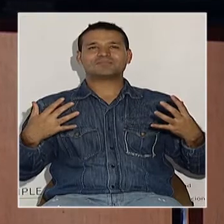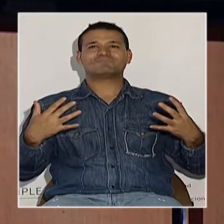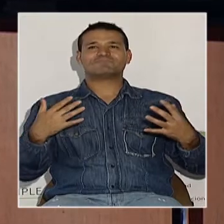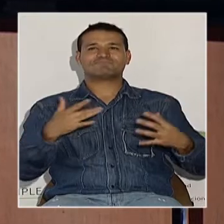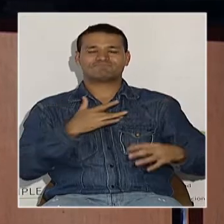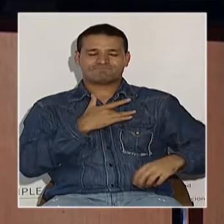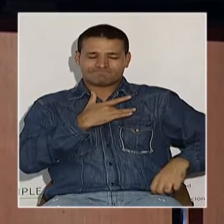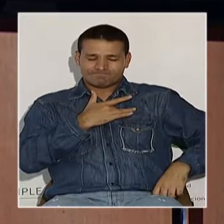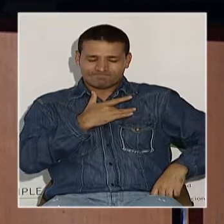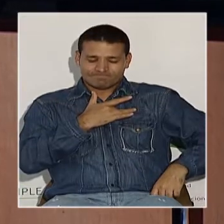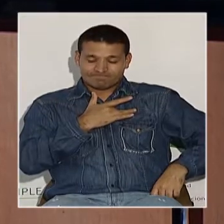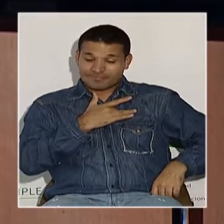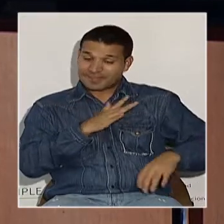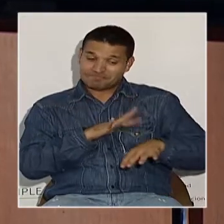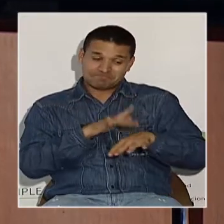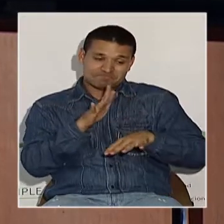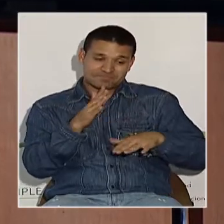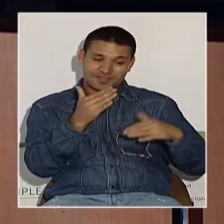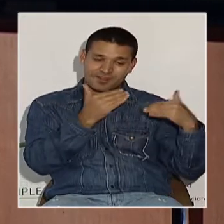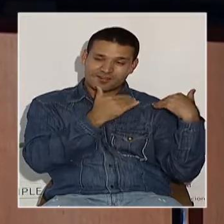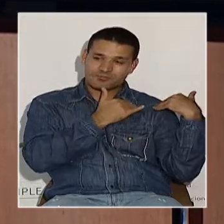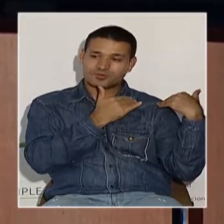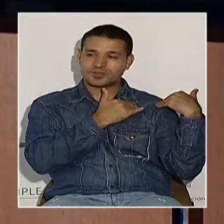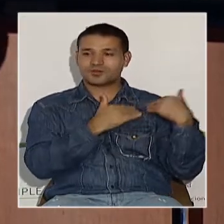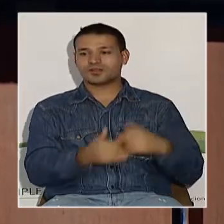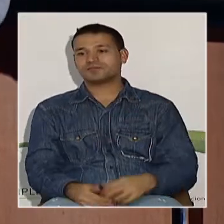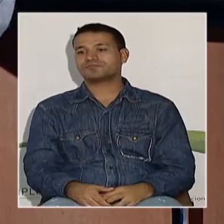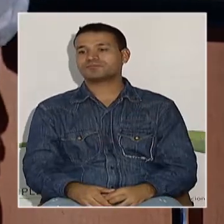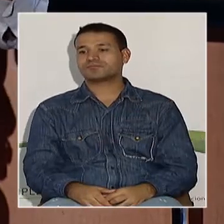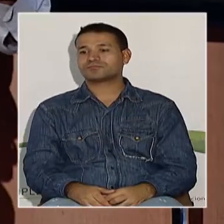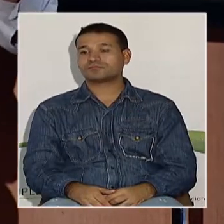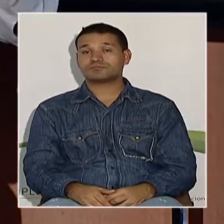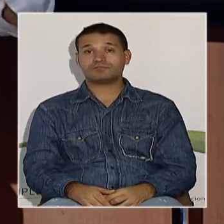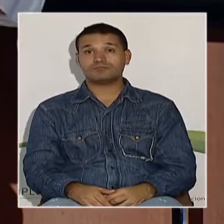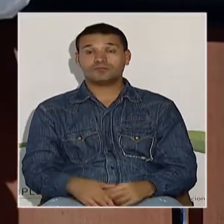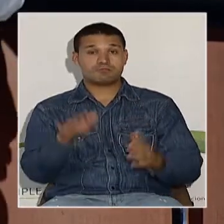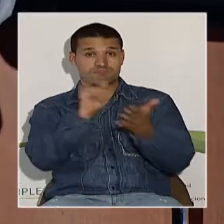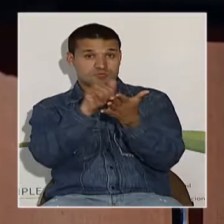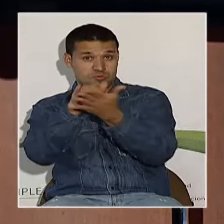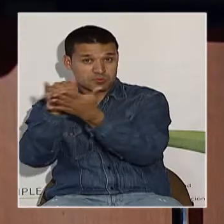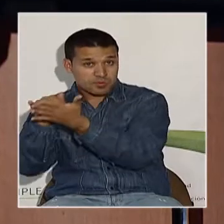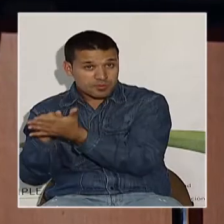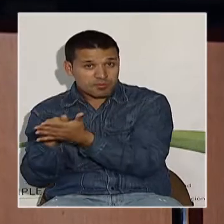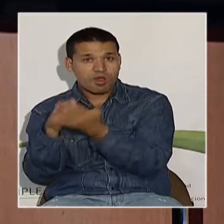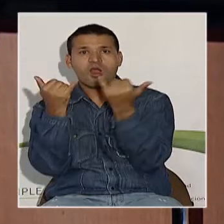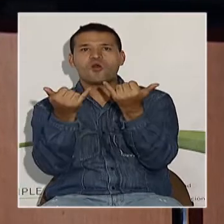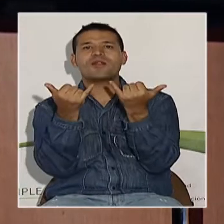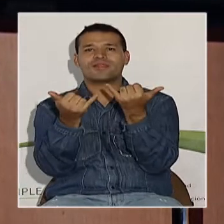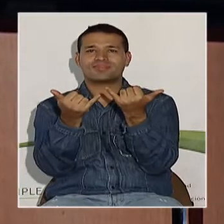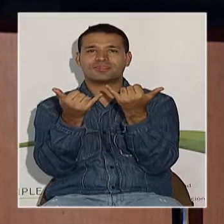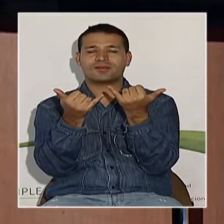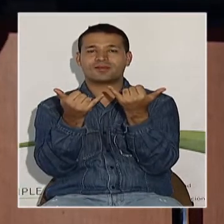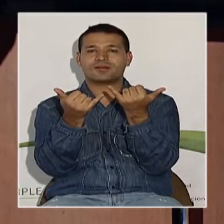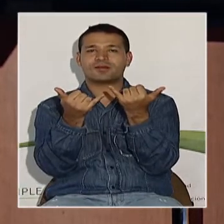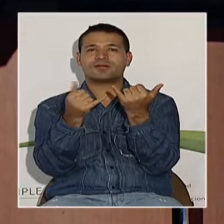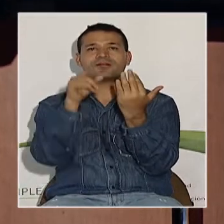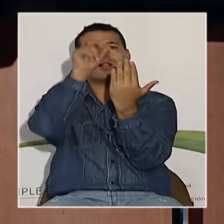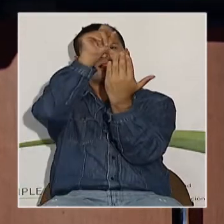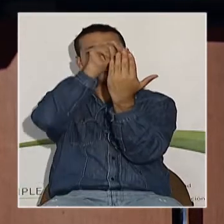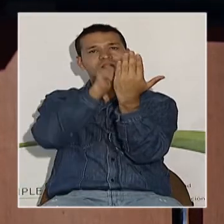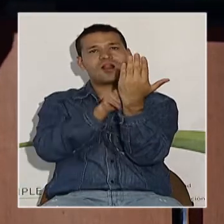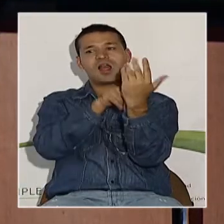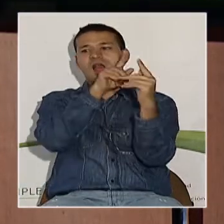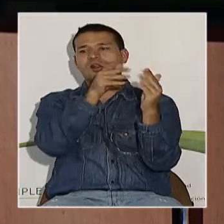ser responsable. En este cuadro lo vemos, las realidades no son iguales. Les hago una encuesta ahora, y algunos ven más barcos